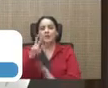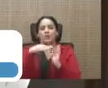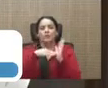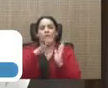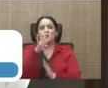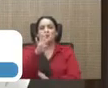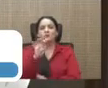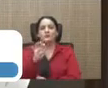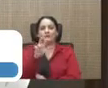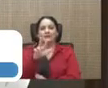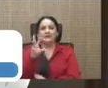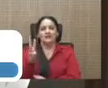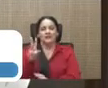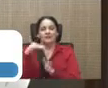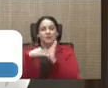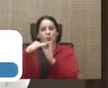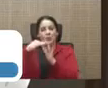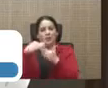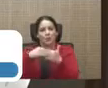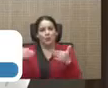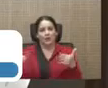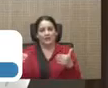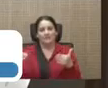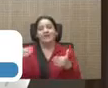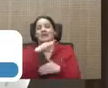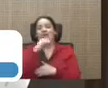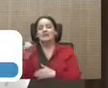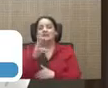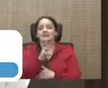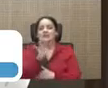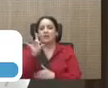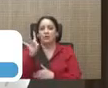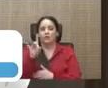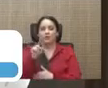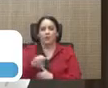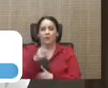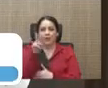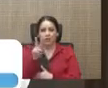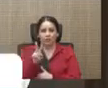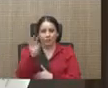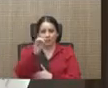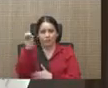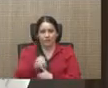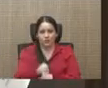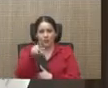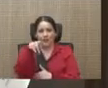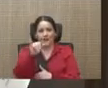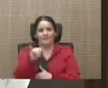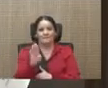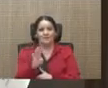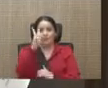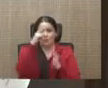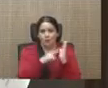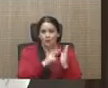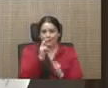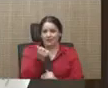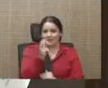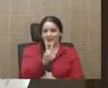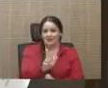42.436 millones de dólares, un espeluznante 68,2% del PIB, mientras en 2013 andaba por un